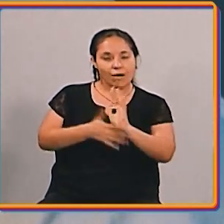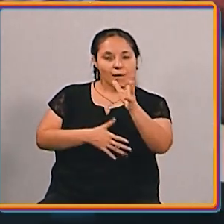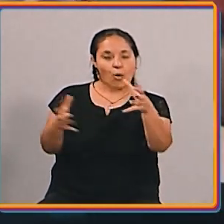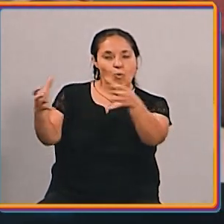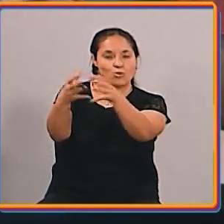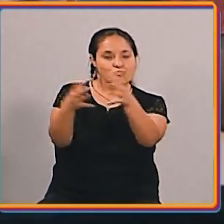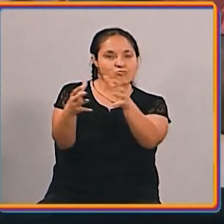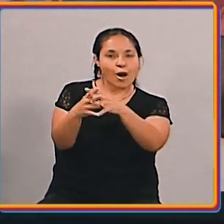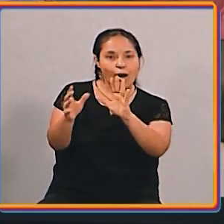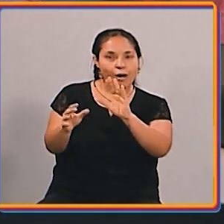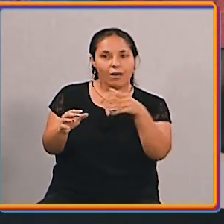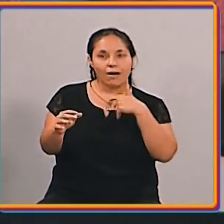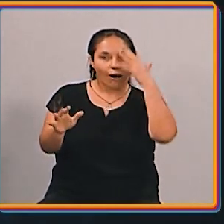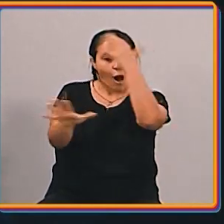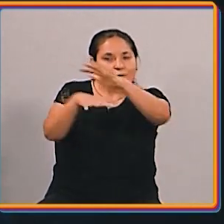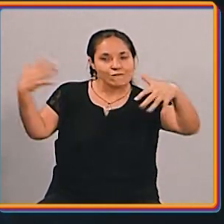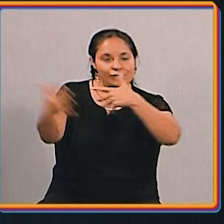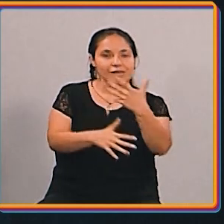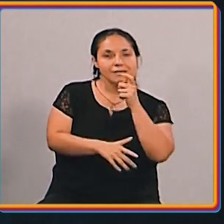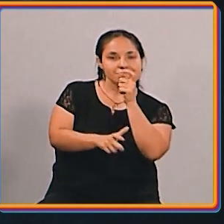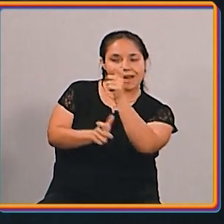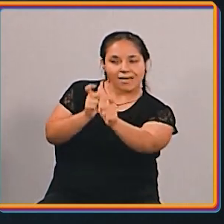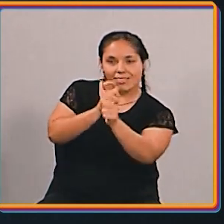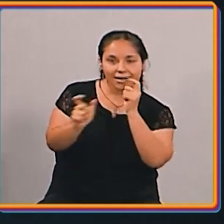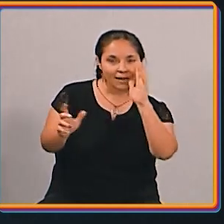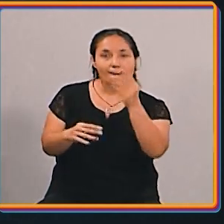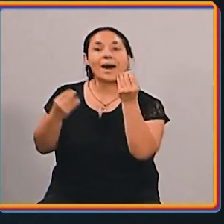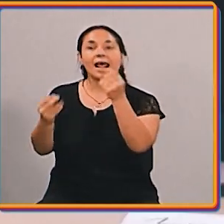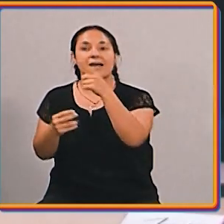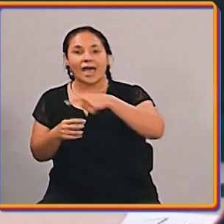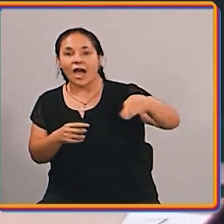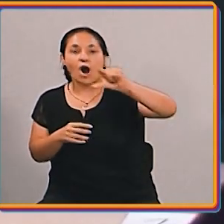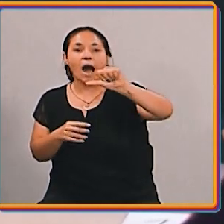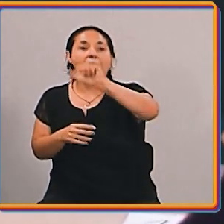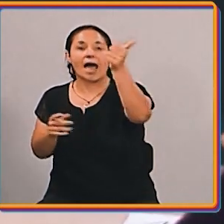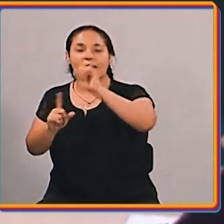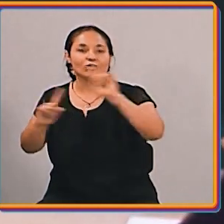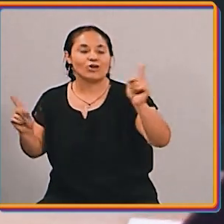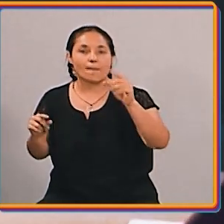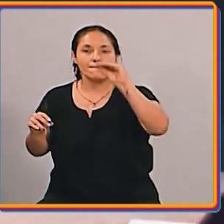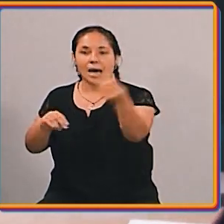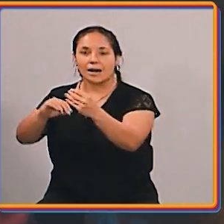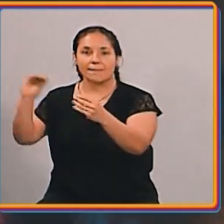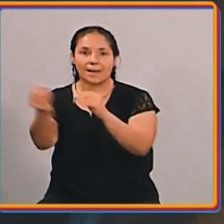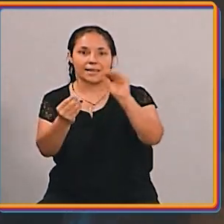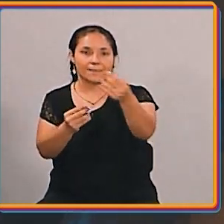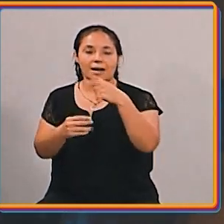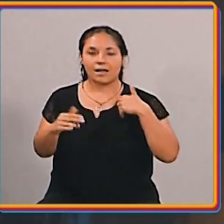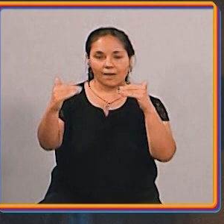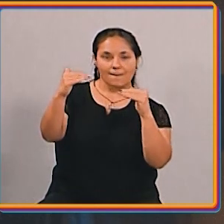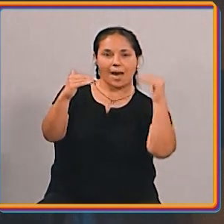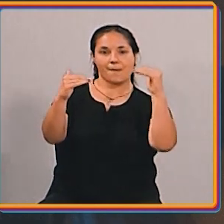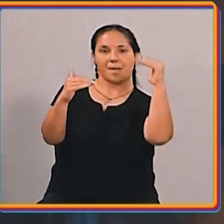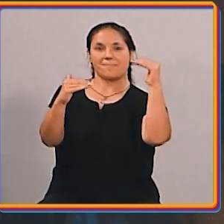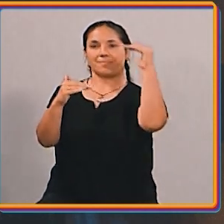al equipo sin que se descubra su identidad para evitar que acierten la palabra representada y lograr así imponerse sobre las